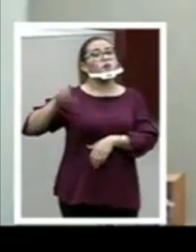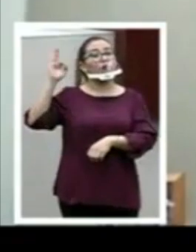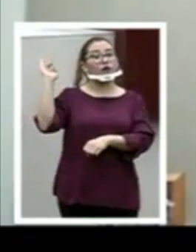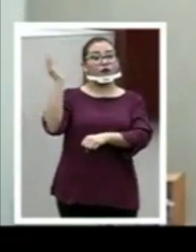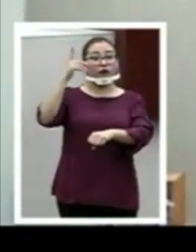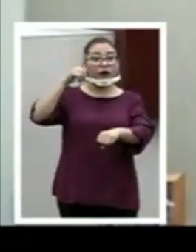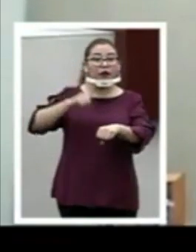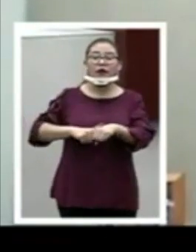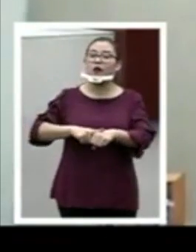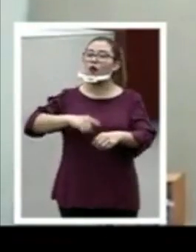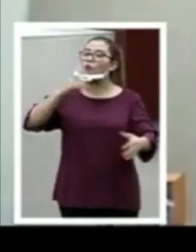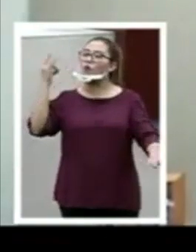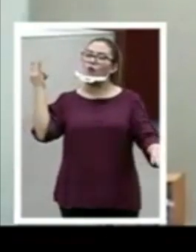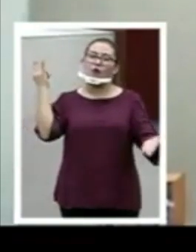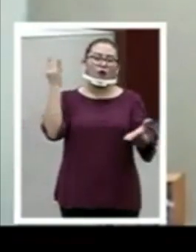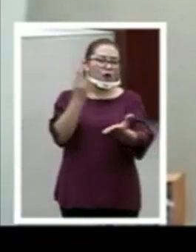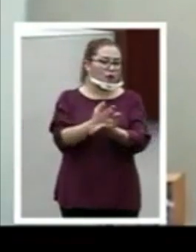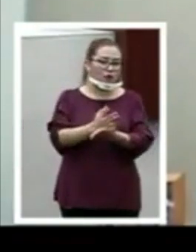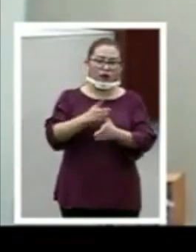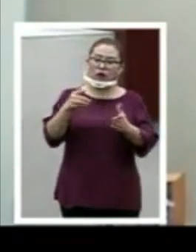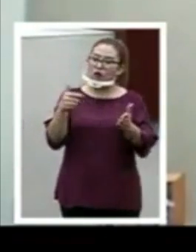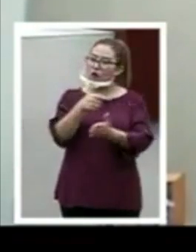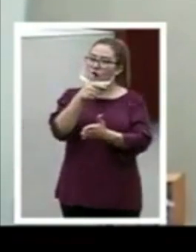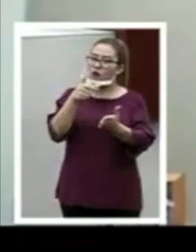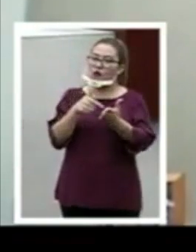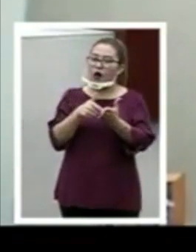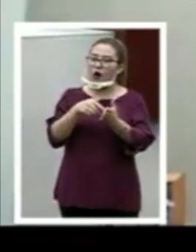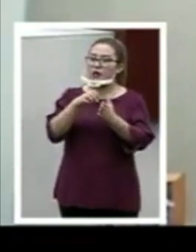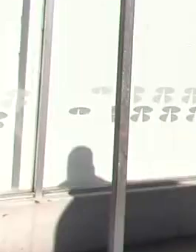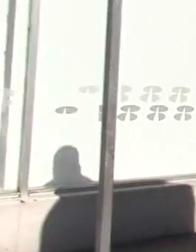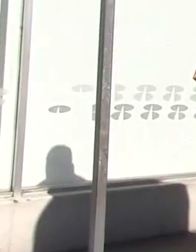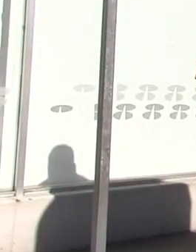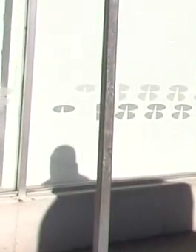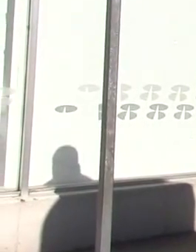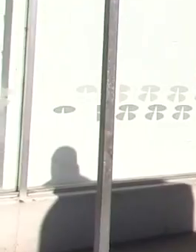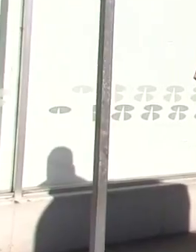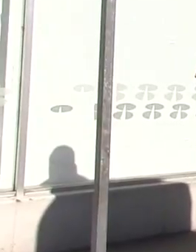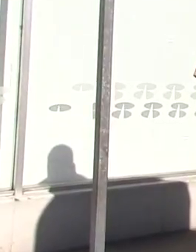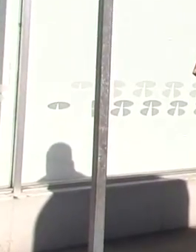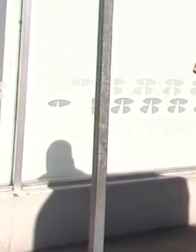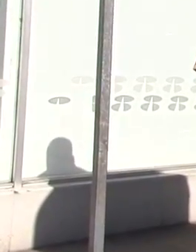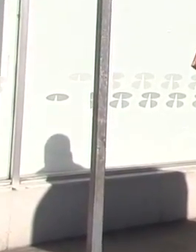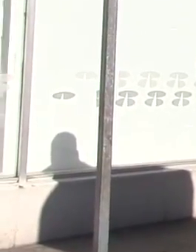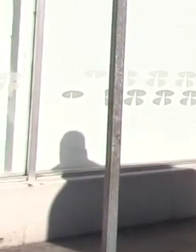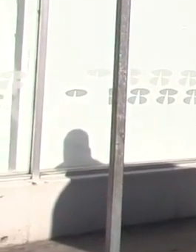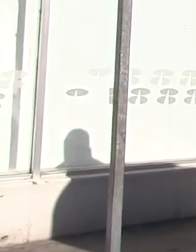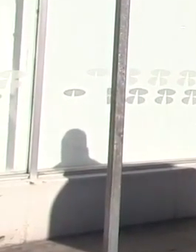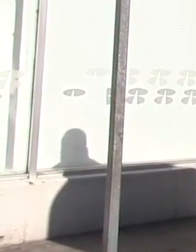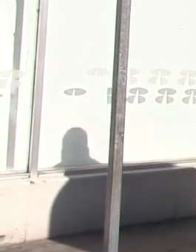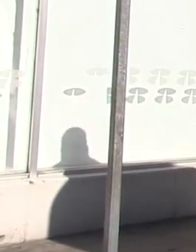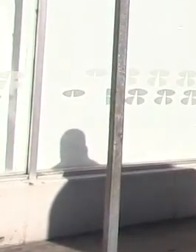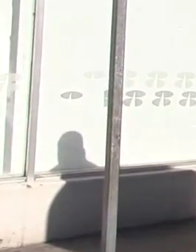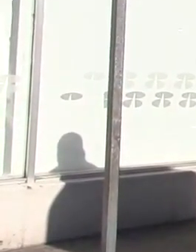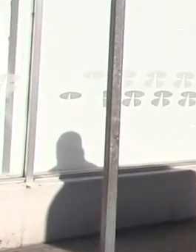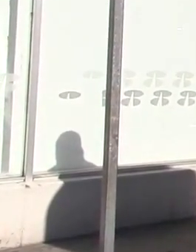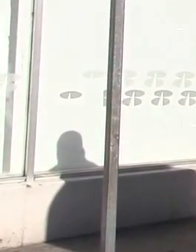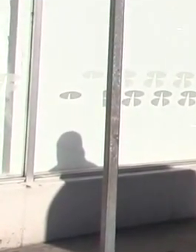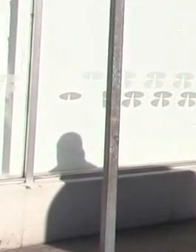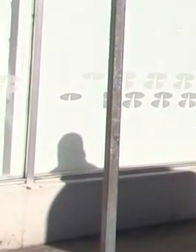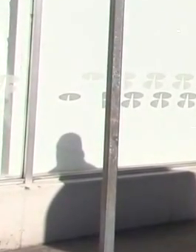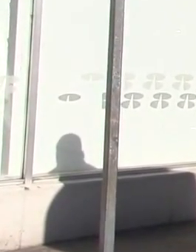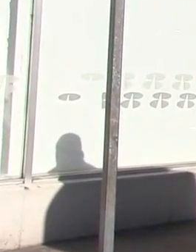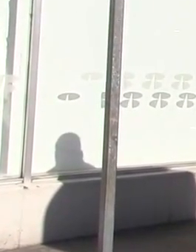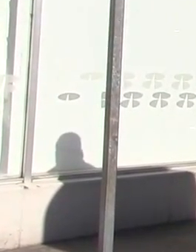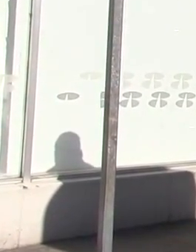vía pública no es la mejor opción ni la función de la CEA o de Conagua, tampoco de los